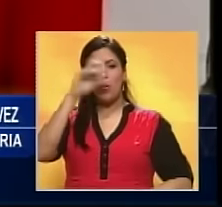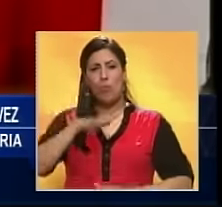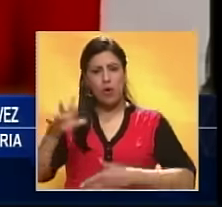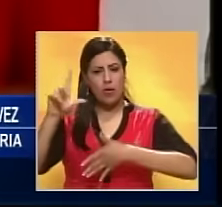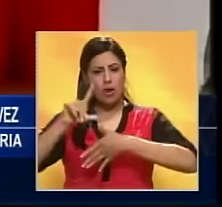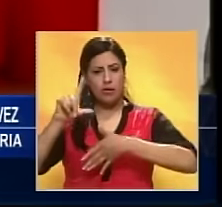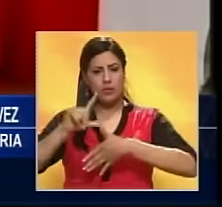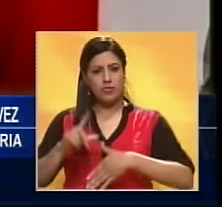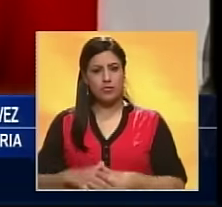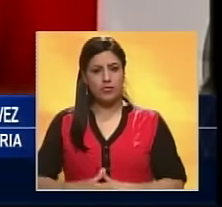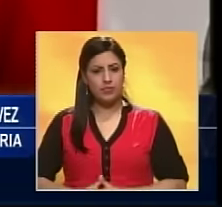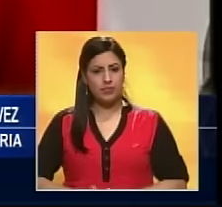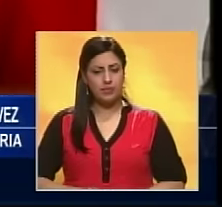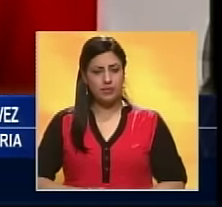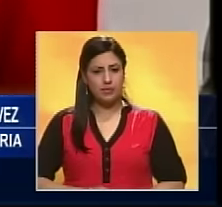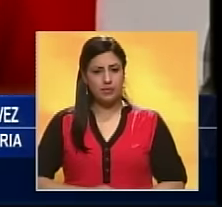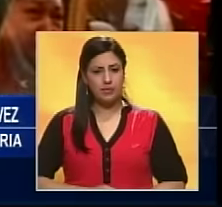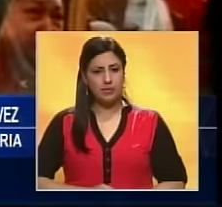latinoamericano.